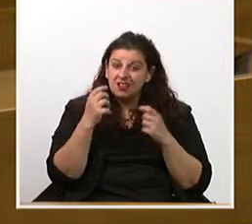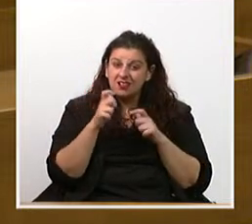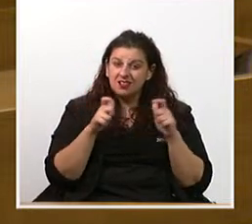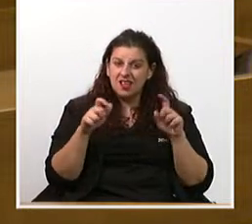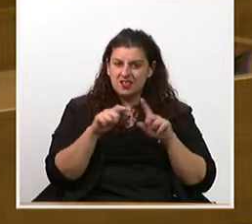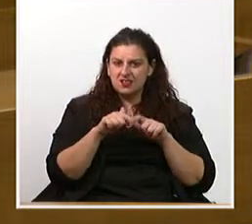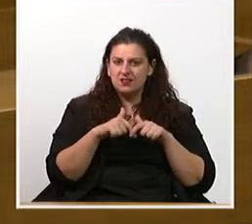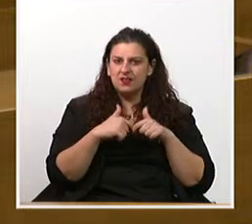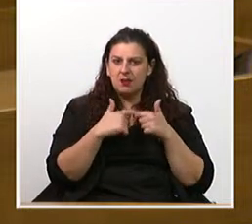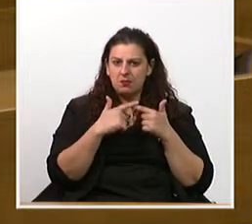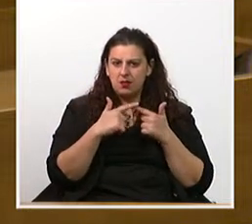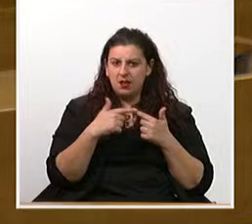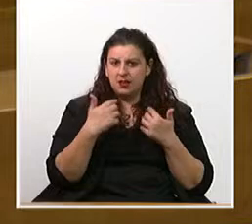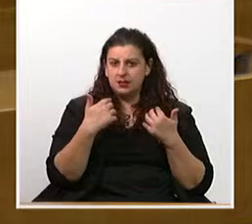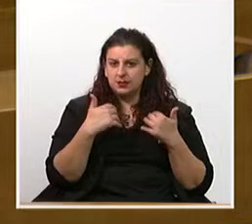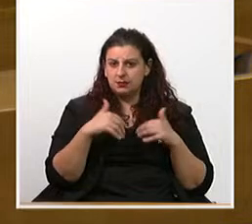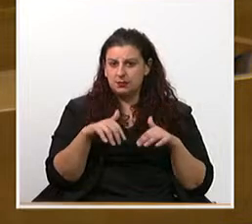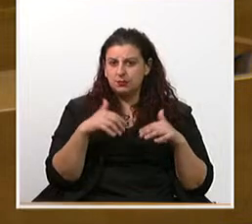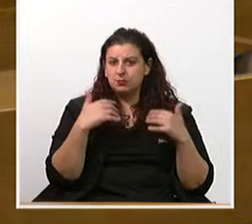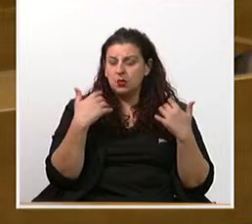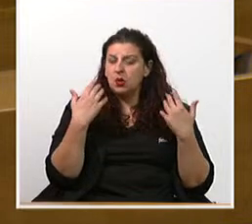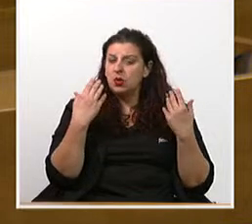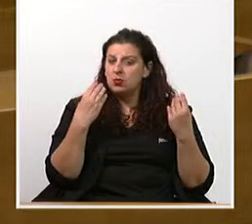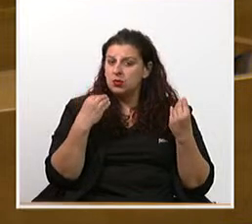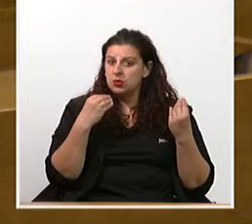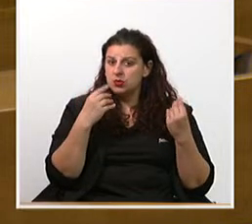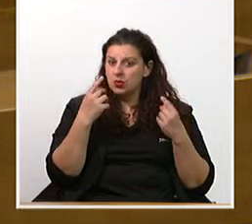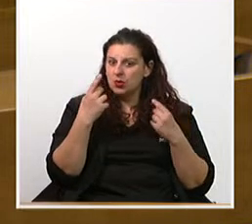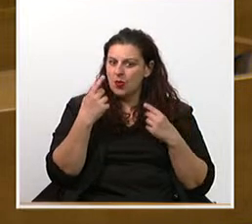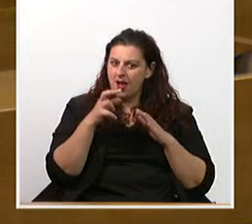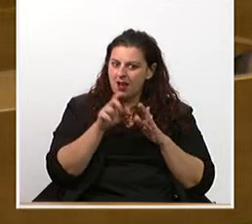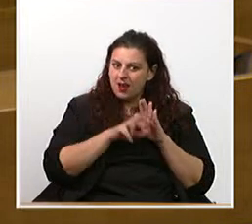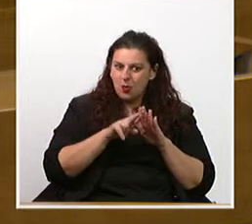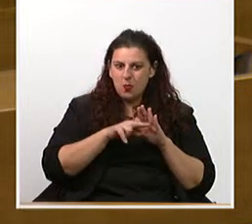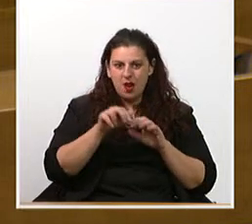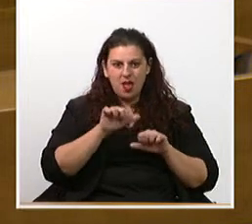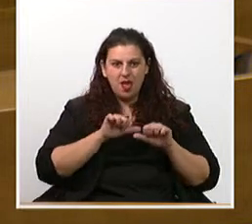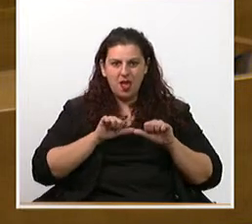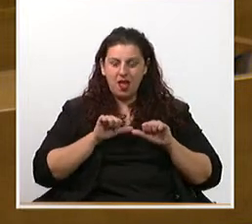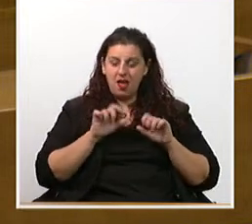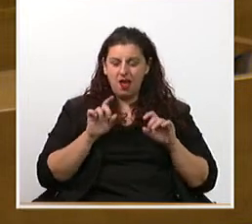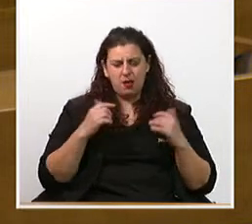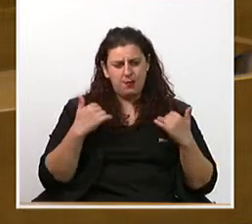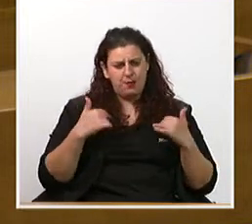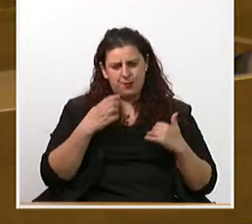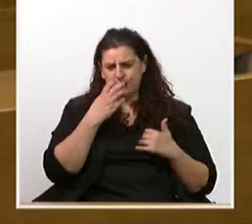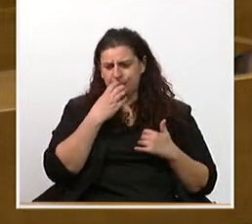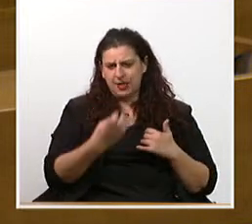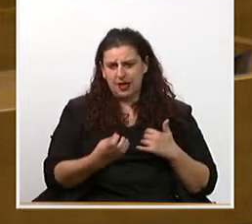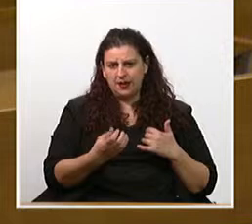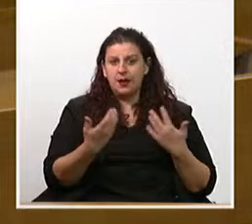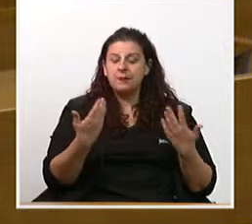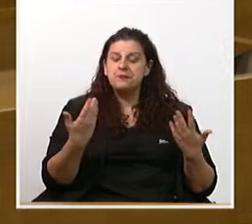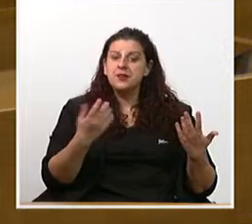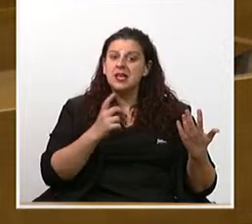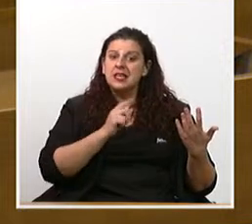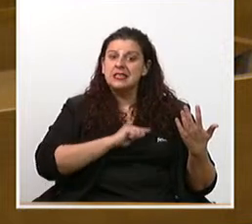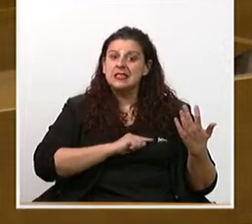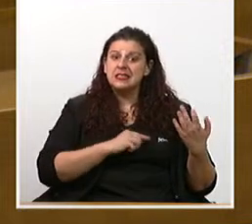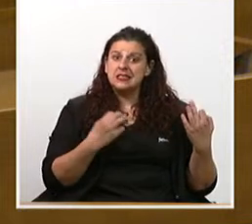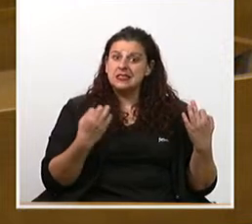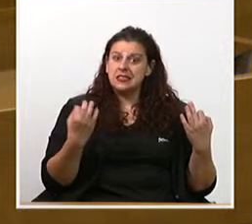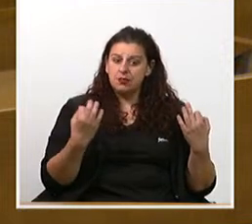que tardarán mucho en recuperarse tengo la firme intención de que estos hechos no